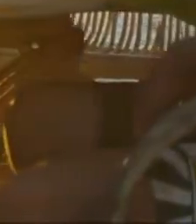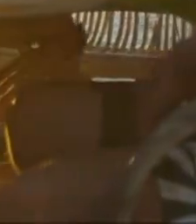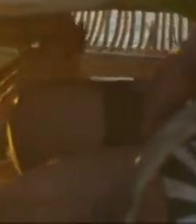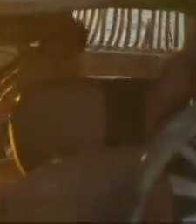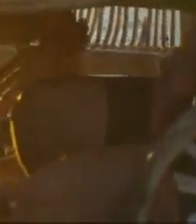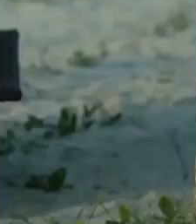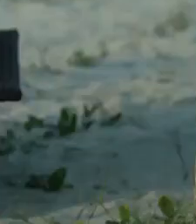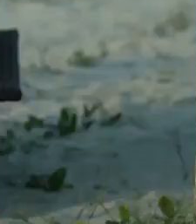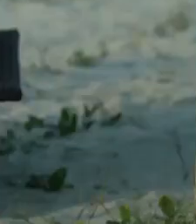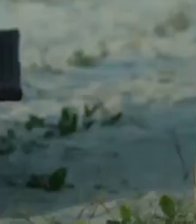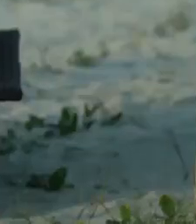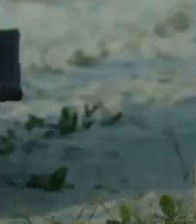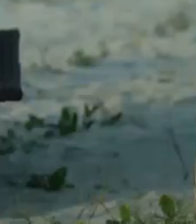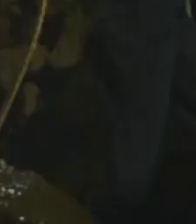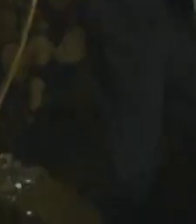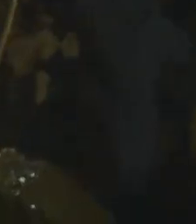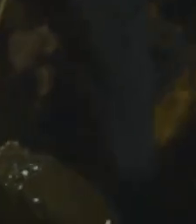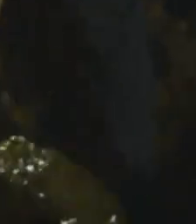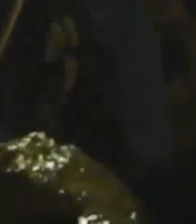no